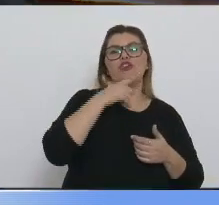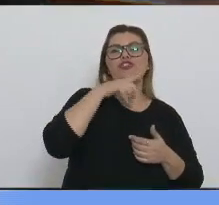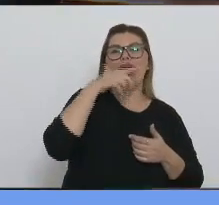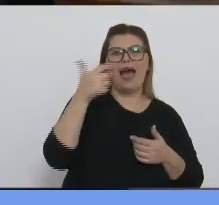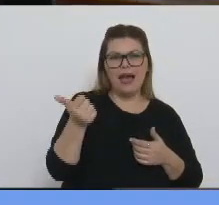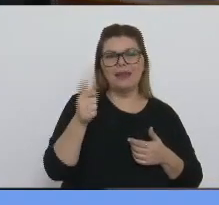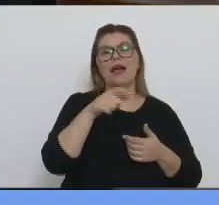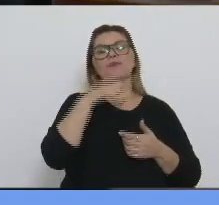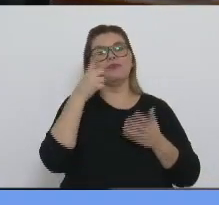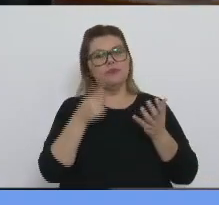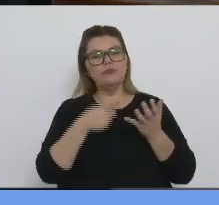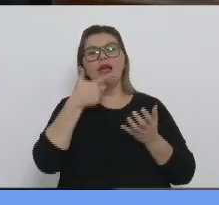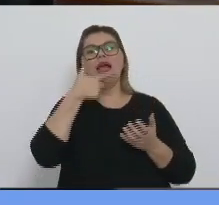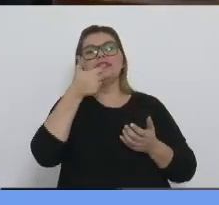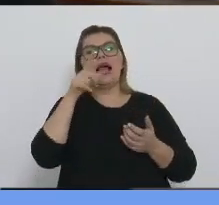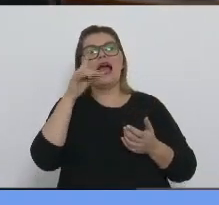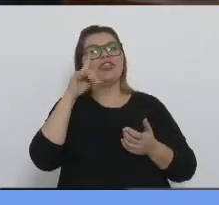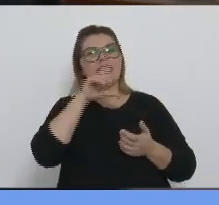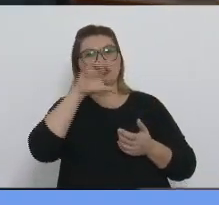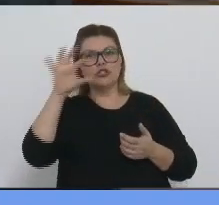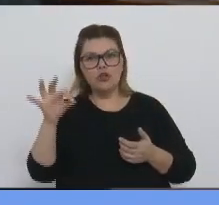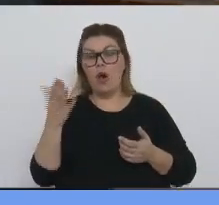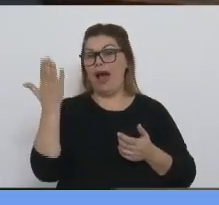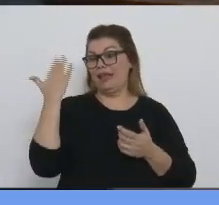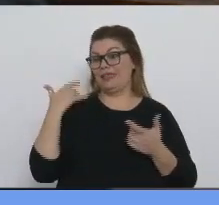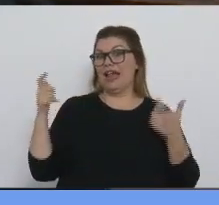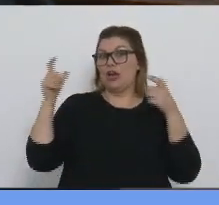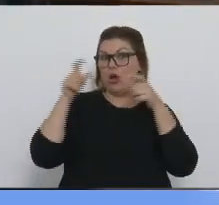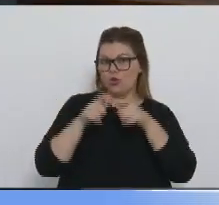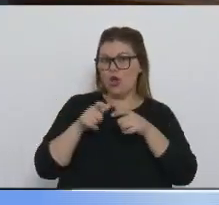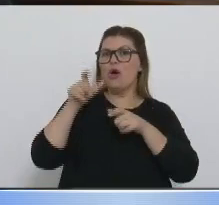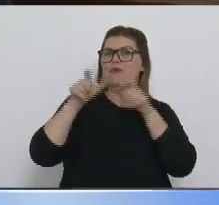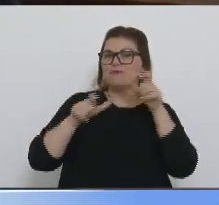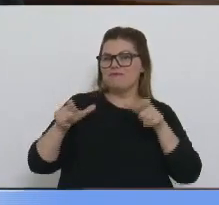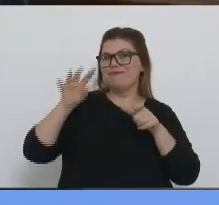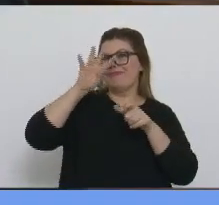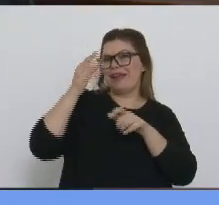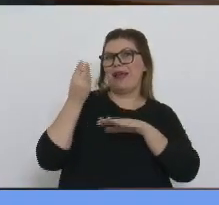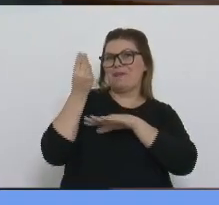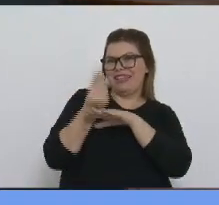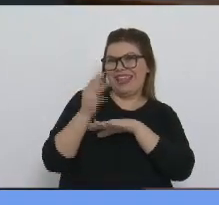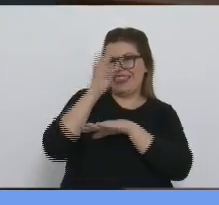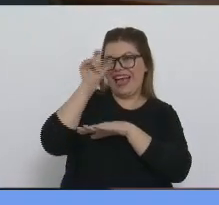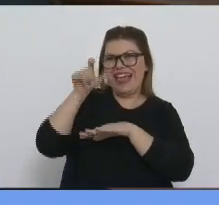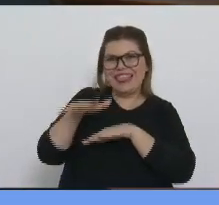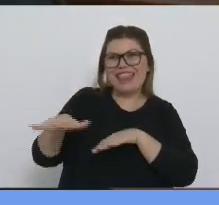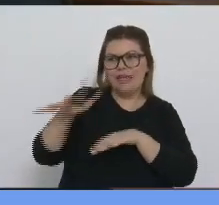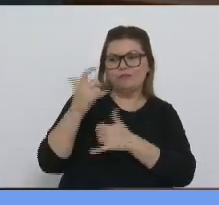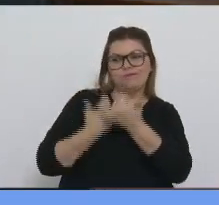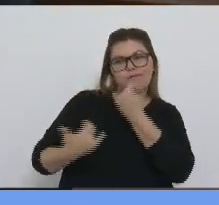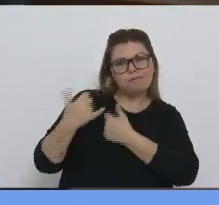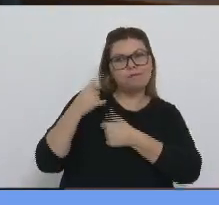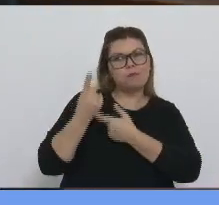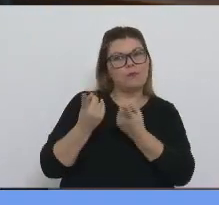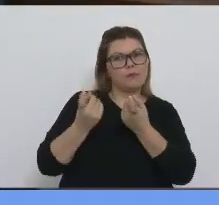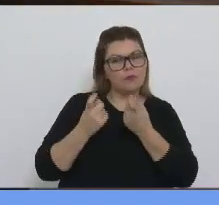que ayer estuve reunida con los representantes de la comunidad aborigen sanavirón a quienes me expresaron sus demandas y necesidades obispo